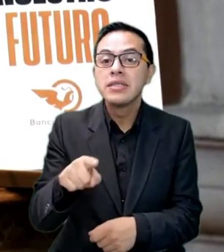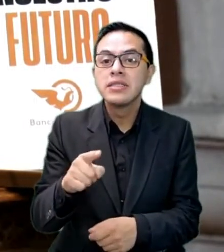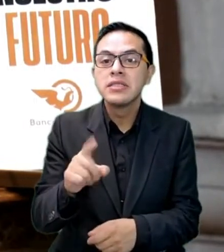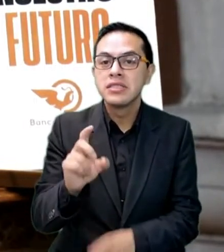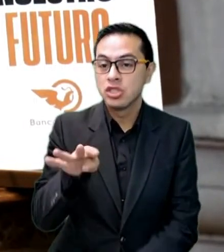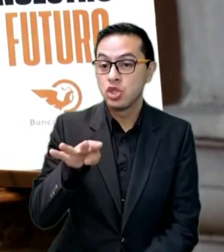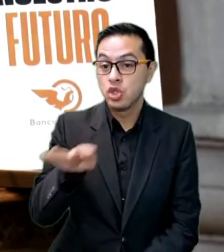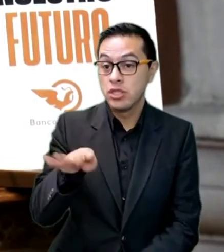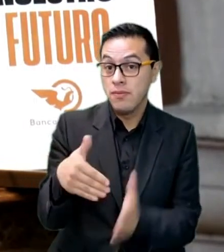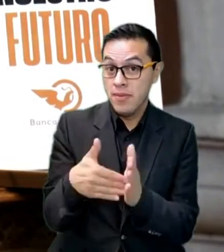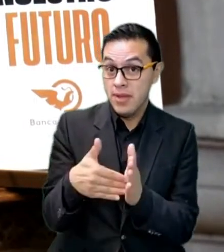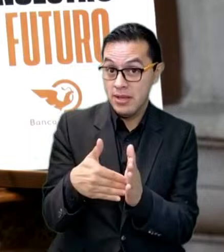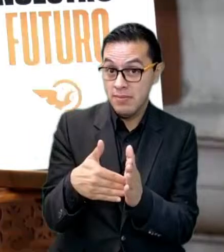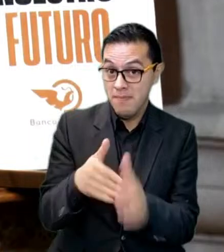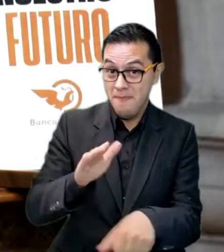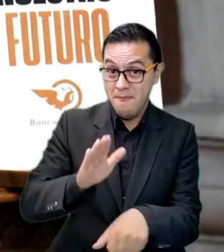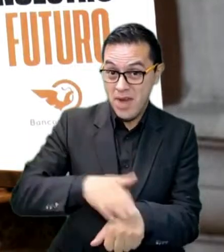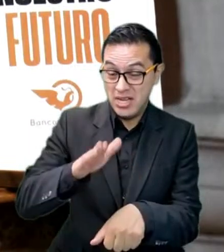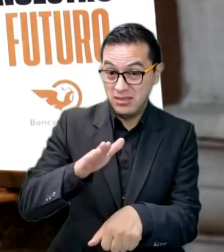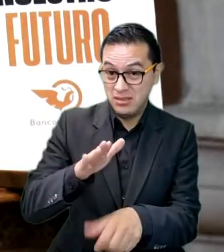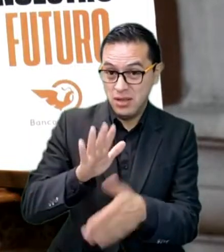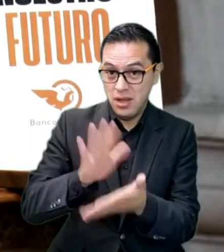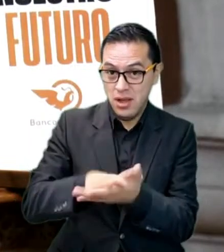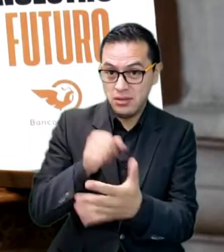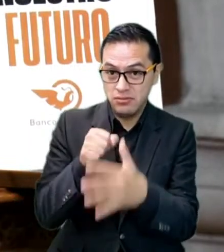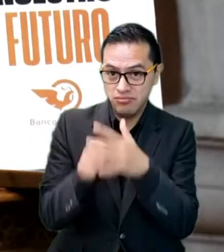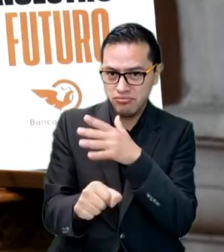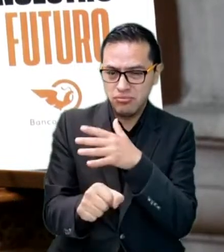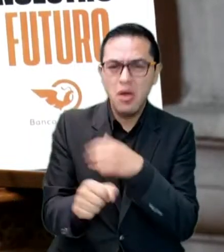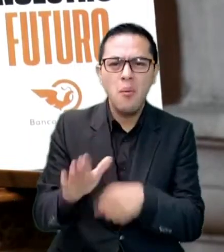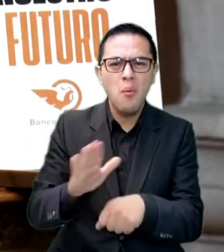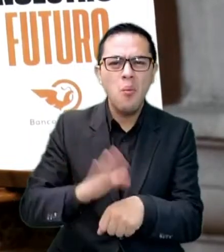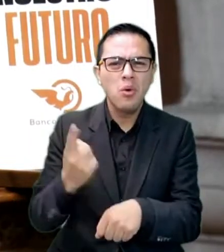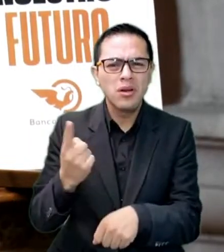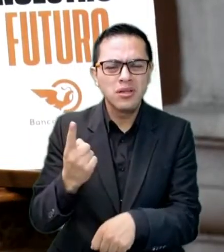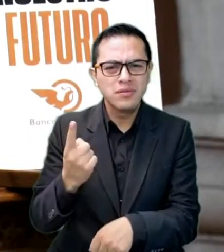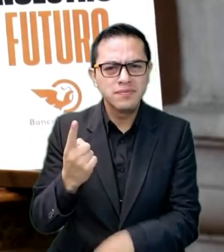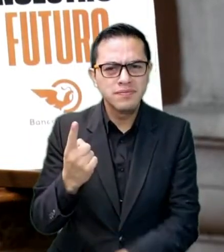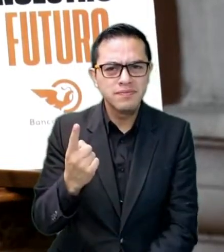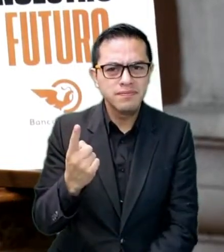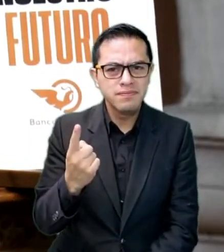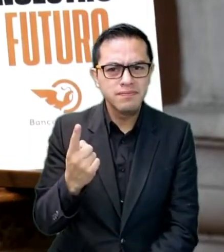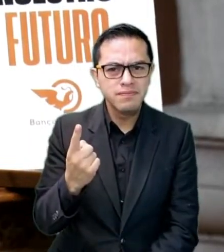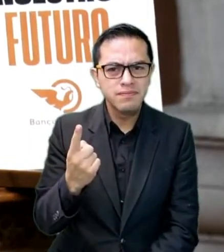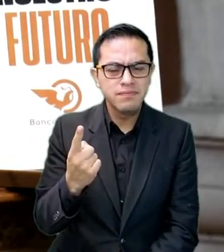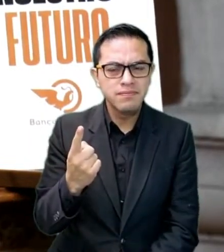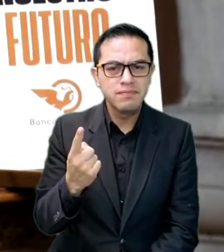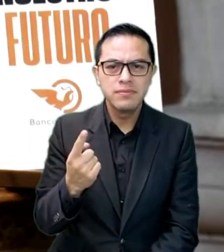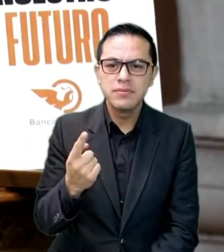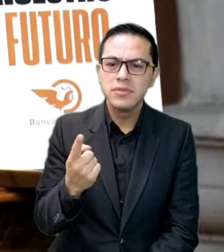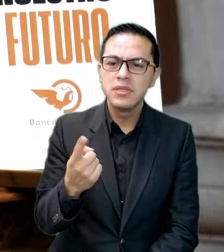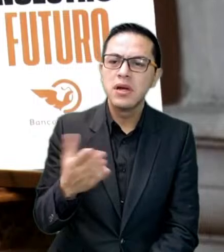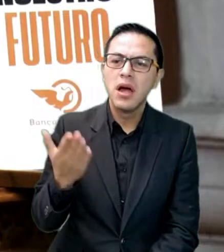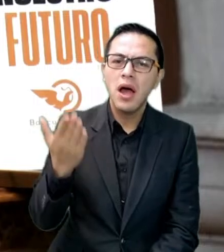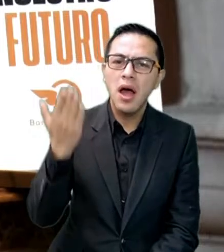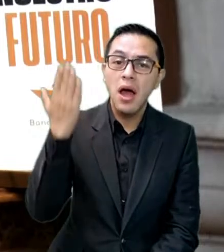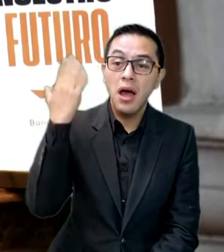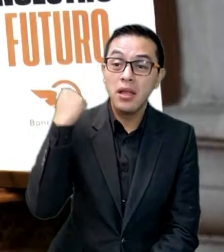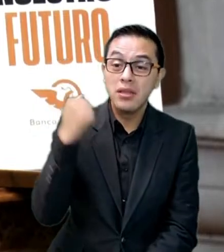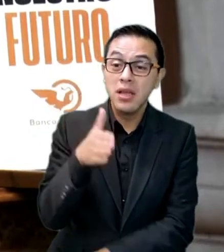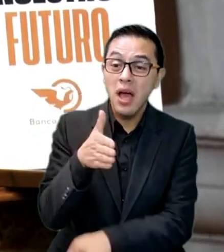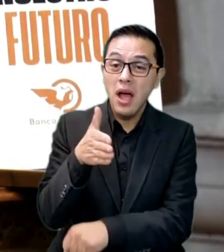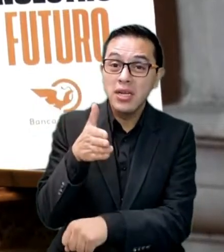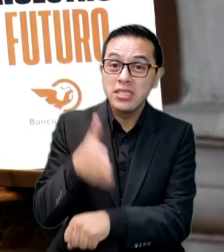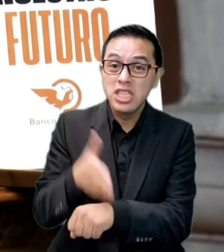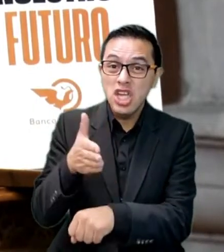encerradas porque fueron ingresadas con sentencias de forma injusta